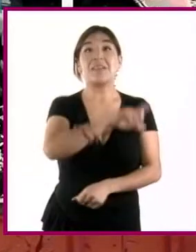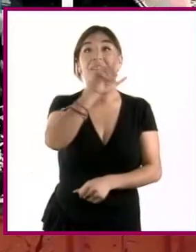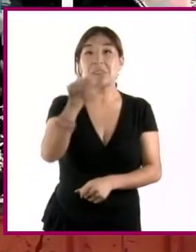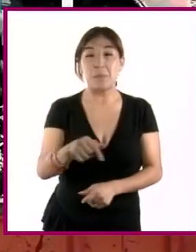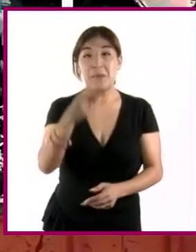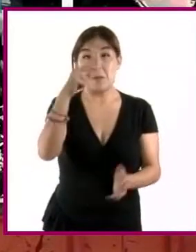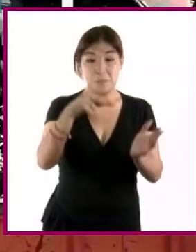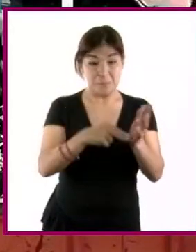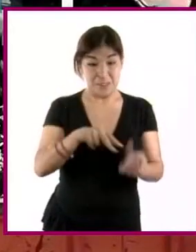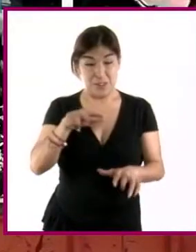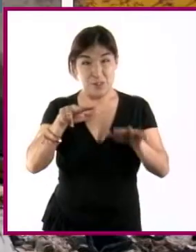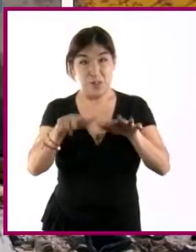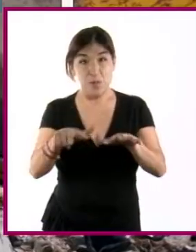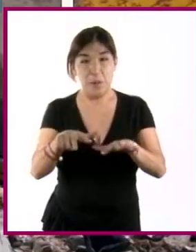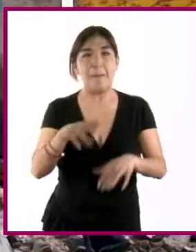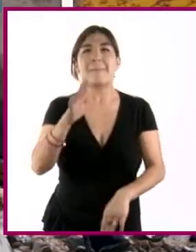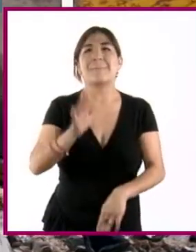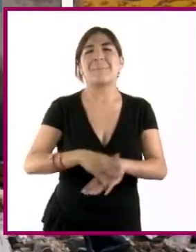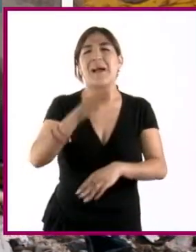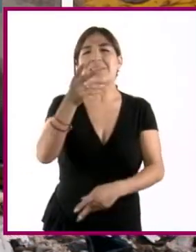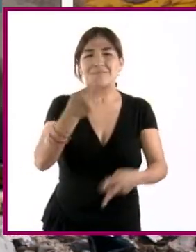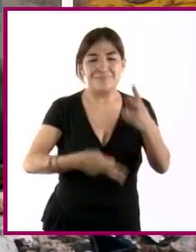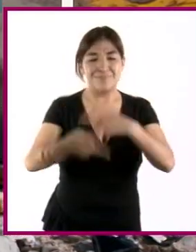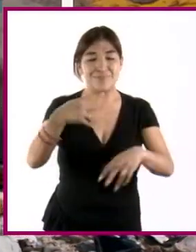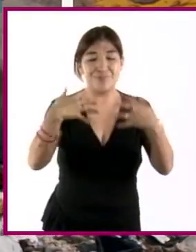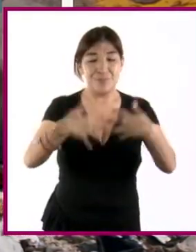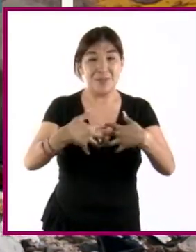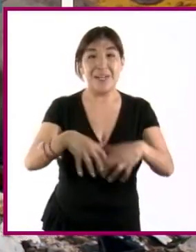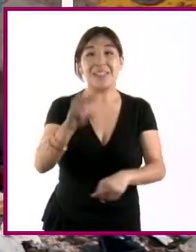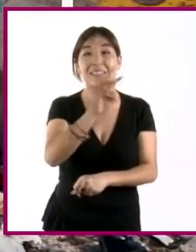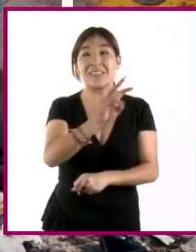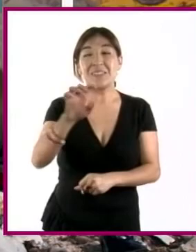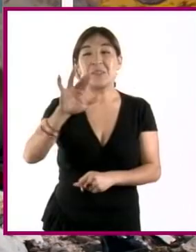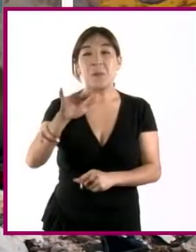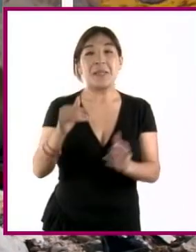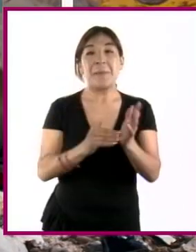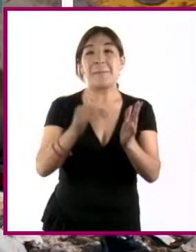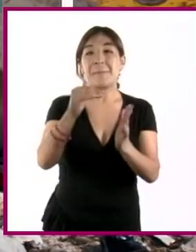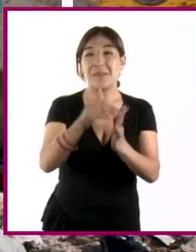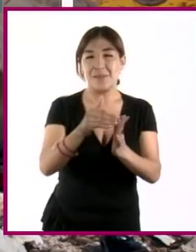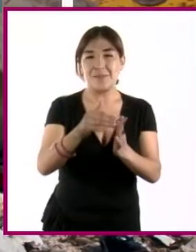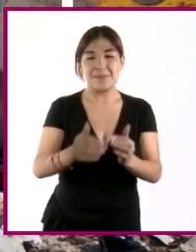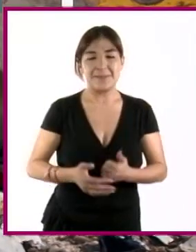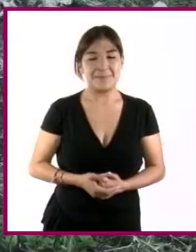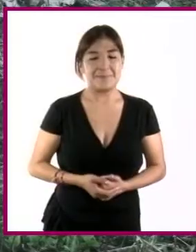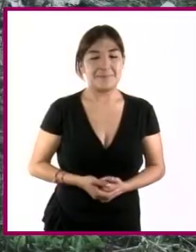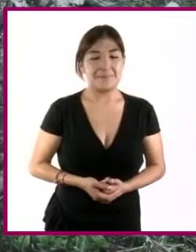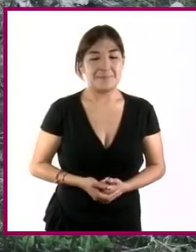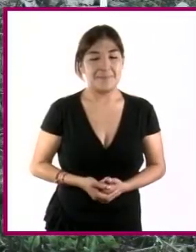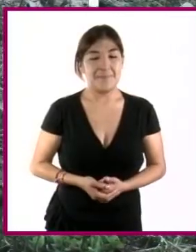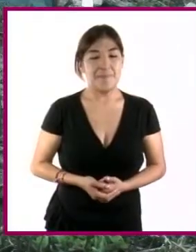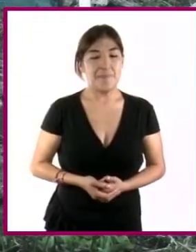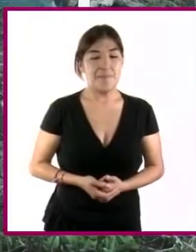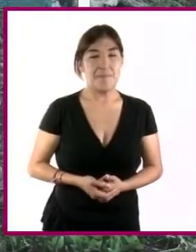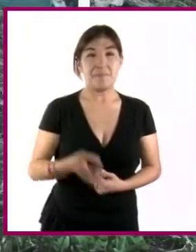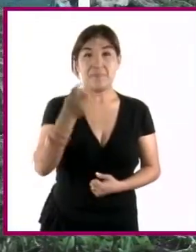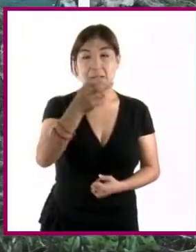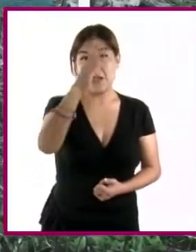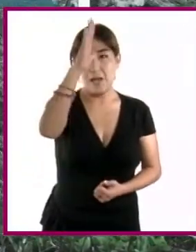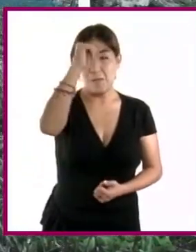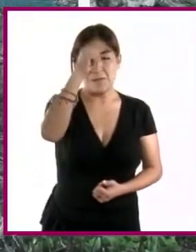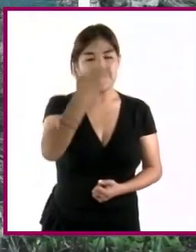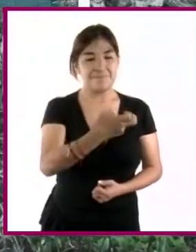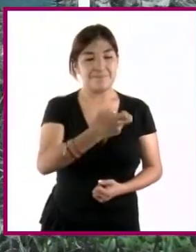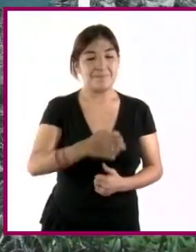2018, la producción ascendió a 350 millones de toneladas. De acuerdo a los datos de la